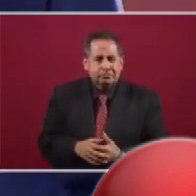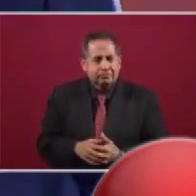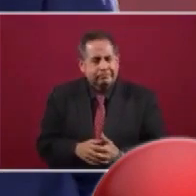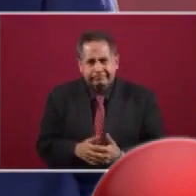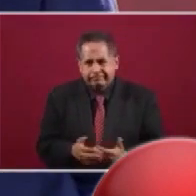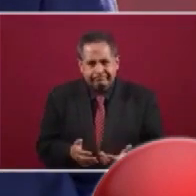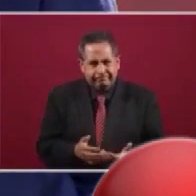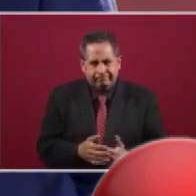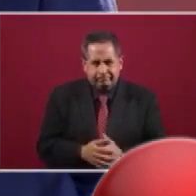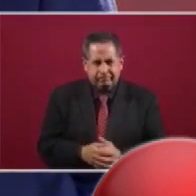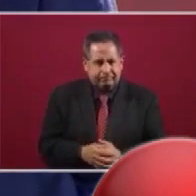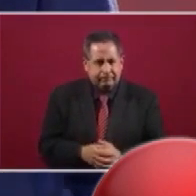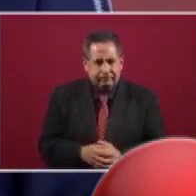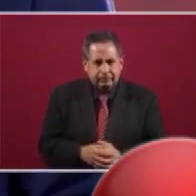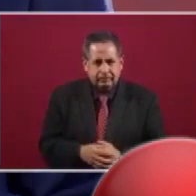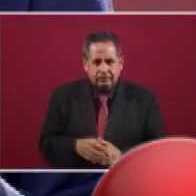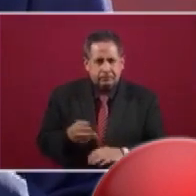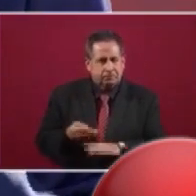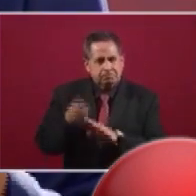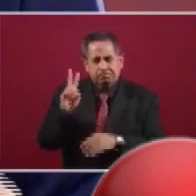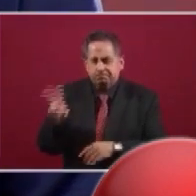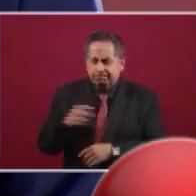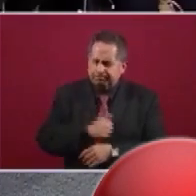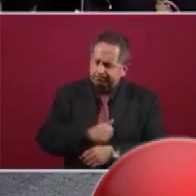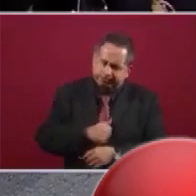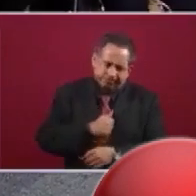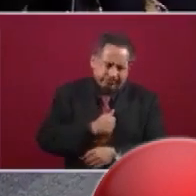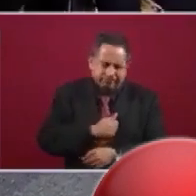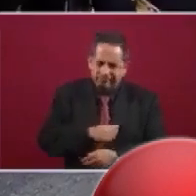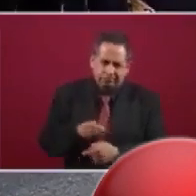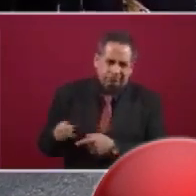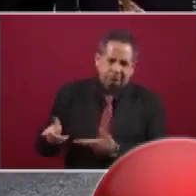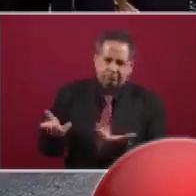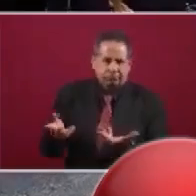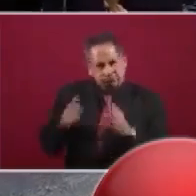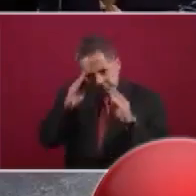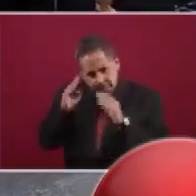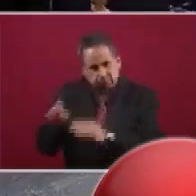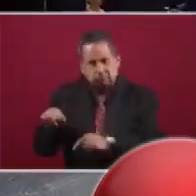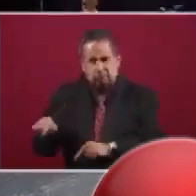pero muy lamentable,